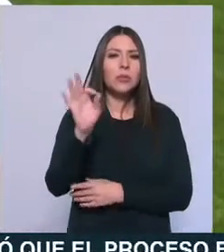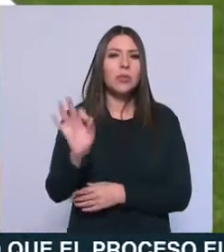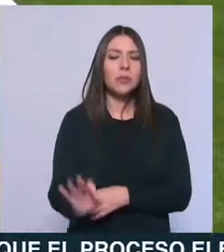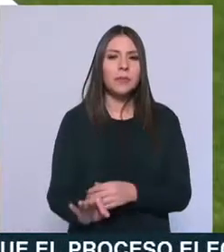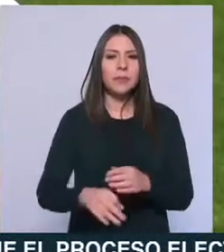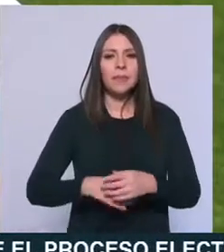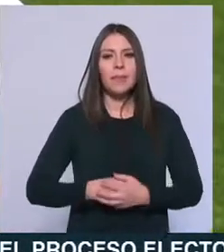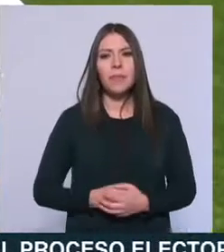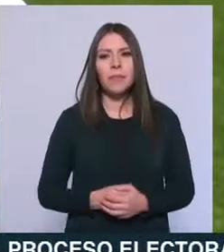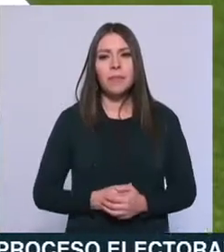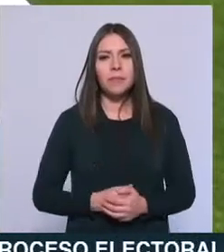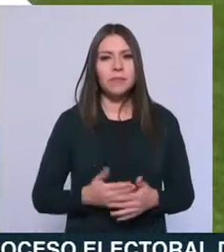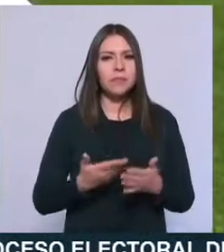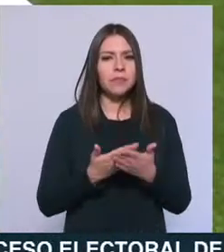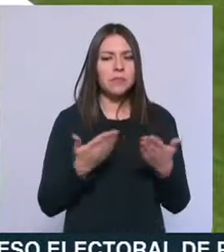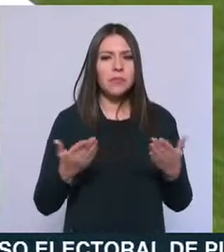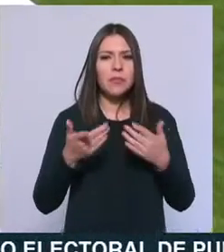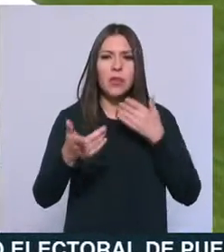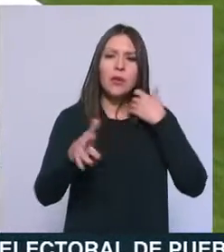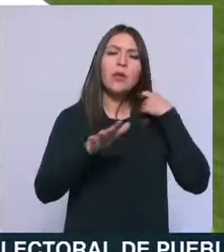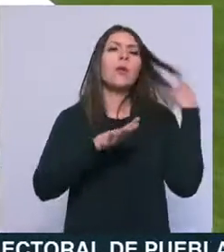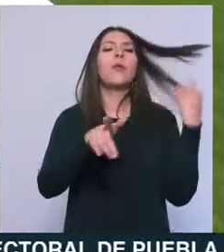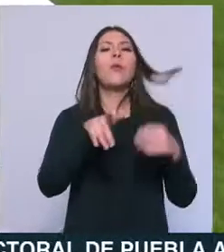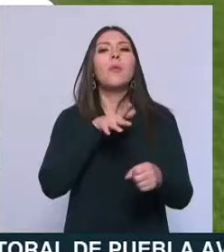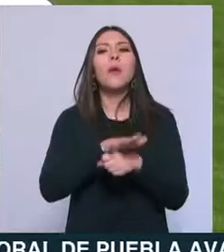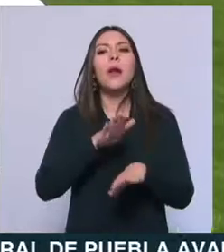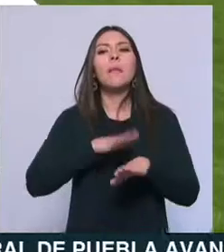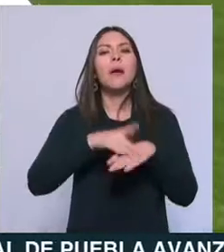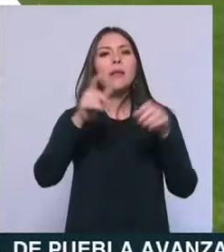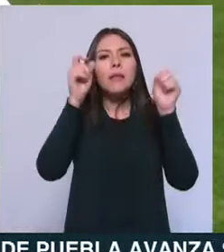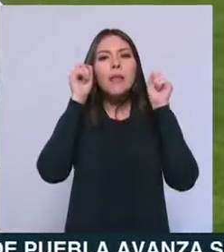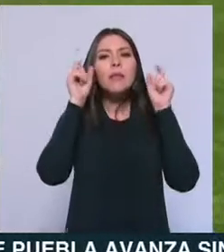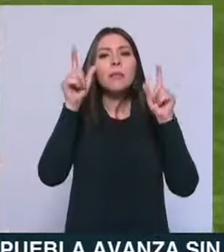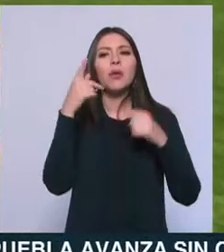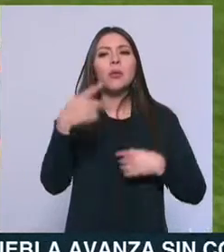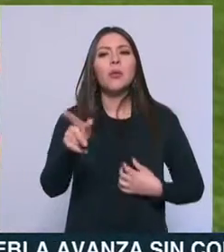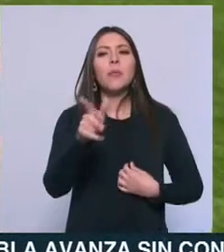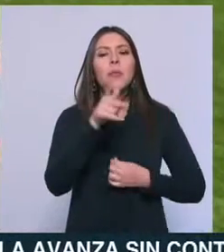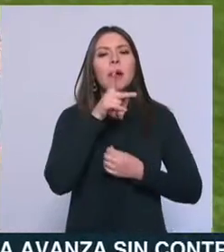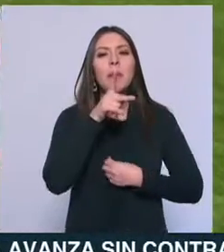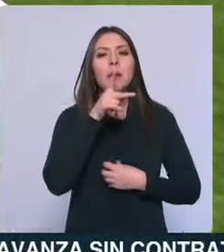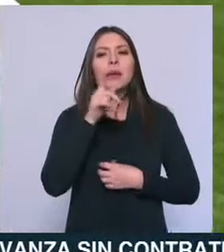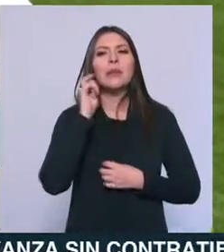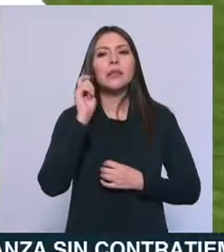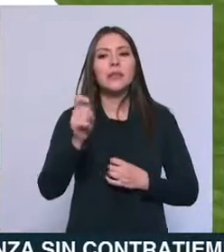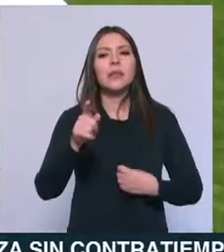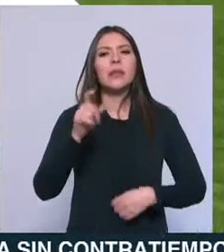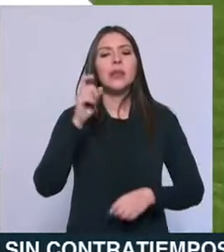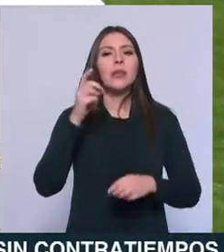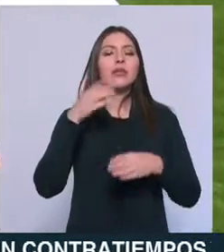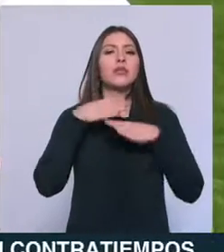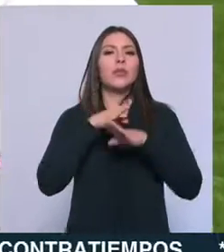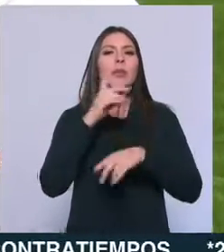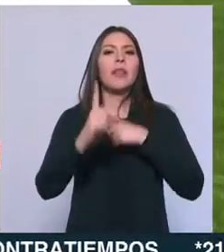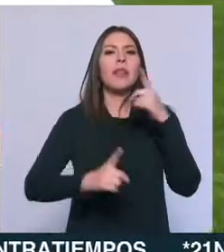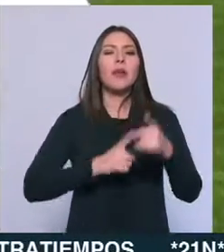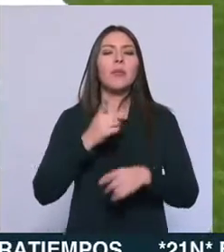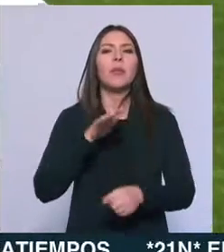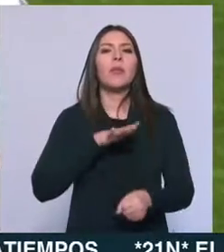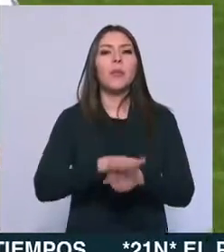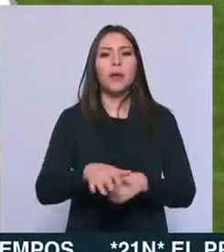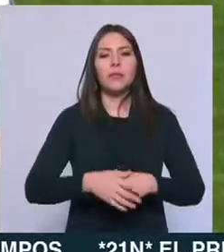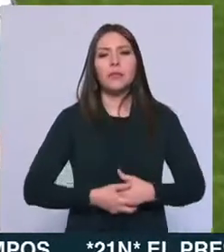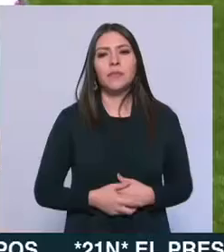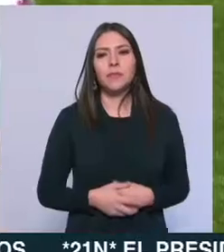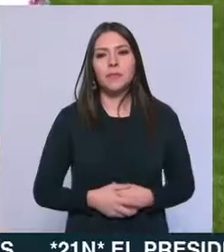hasta el momento más le admiras en las negociaciones que tiene tu padre, sobre todo en lo que es el mundo deportivo? Bueno, yo lo